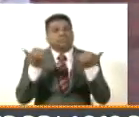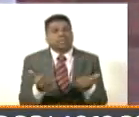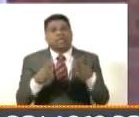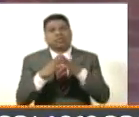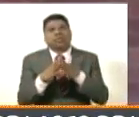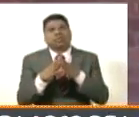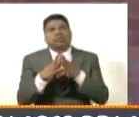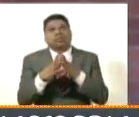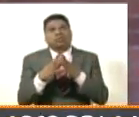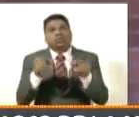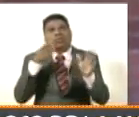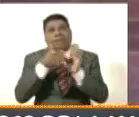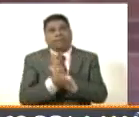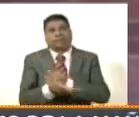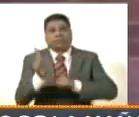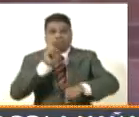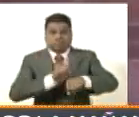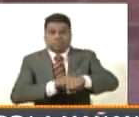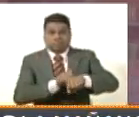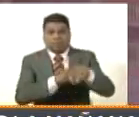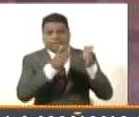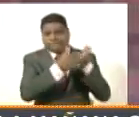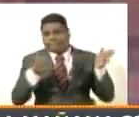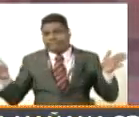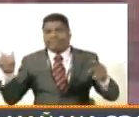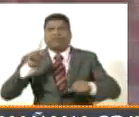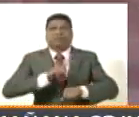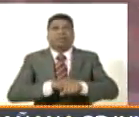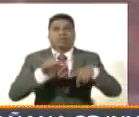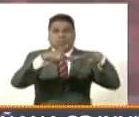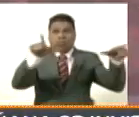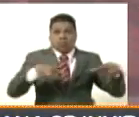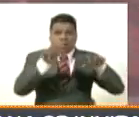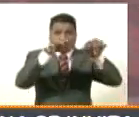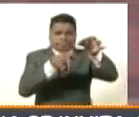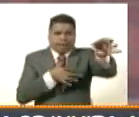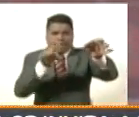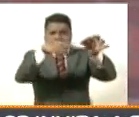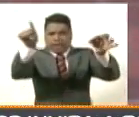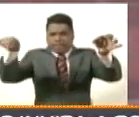previsiones sanitarias en un rango bastante amplio en este sector, por lo que estarán